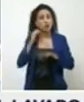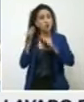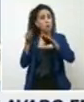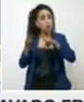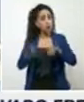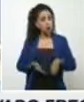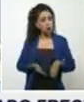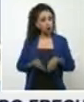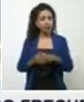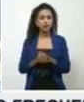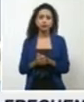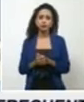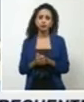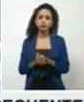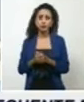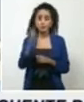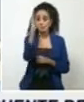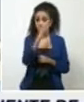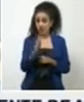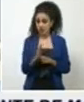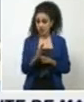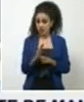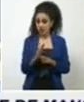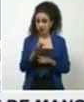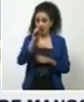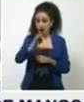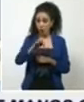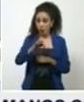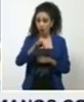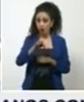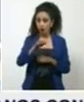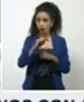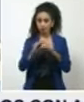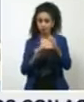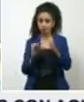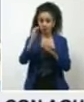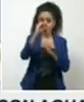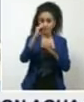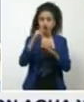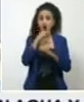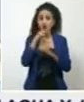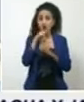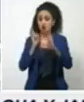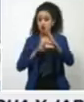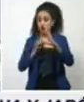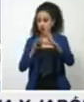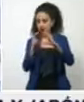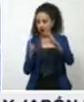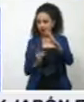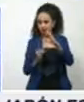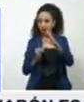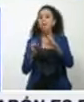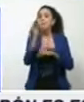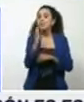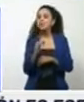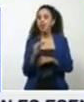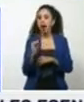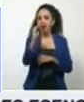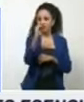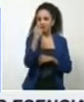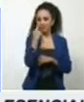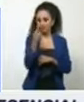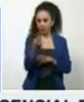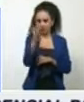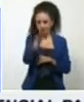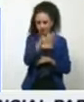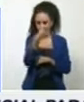mayor número de casos, pues ya Brasil desplaza a Rusia, que era la que se había mantenido en ese lugar. En el caso de